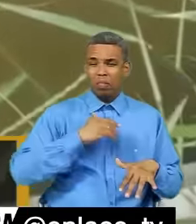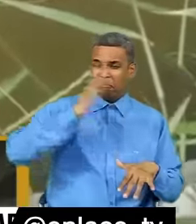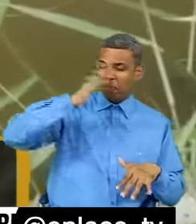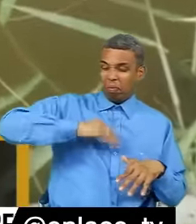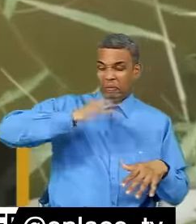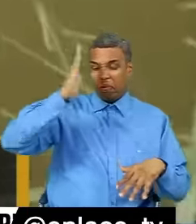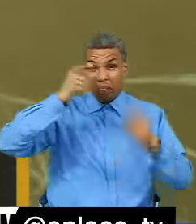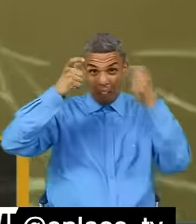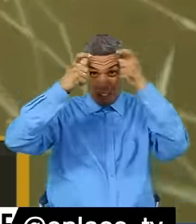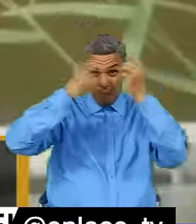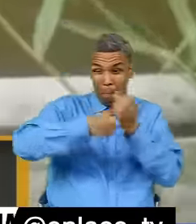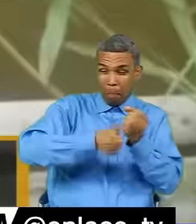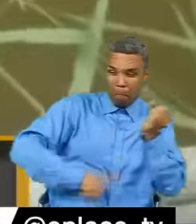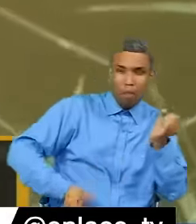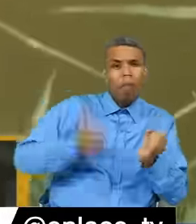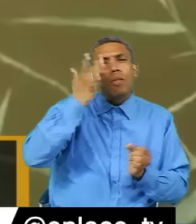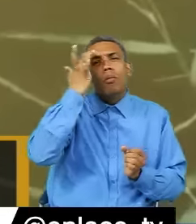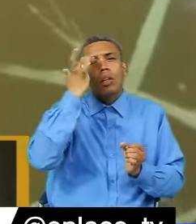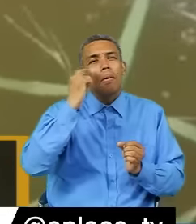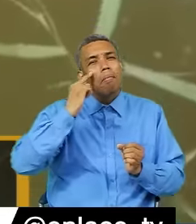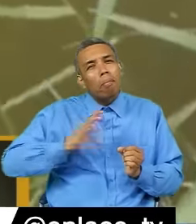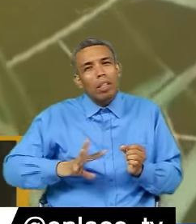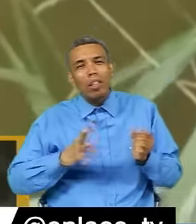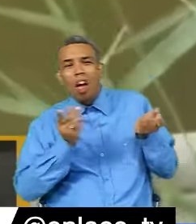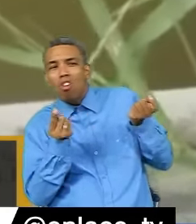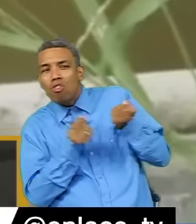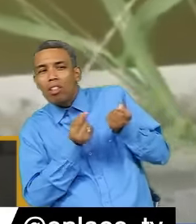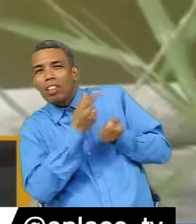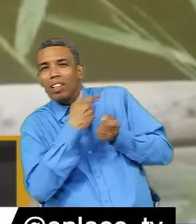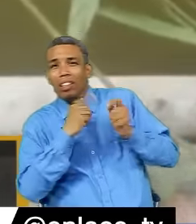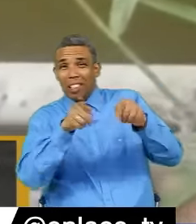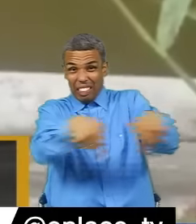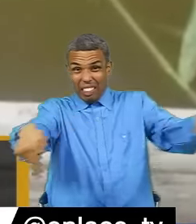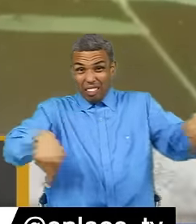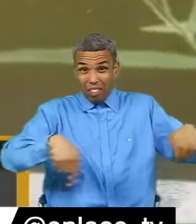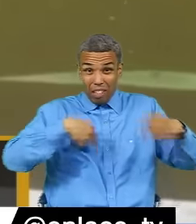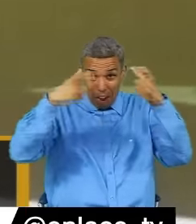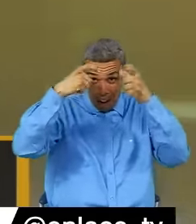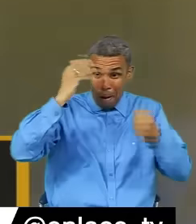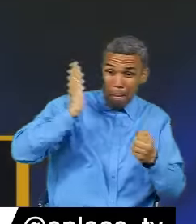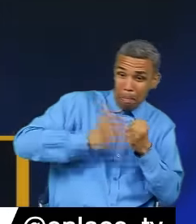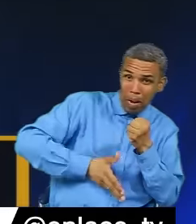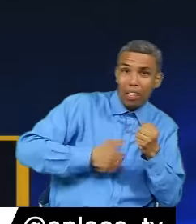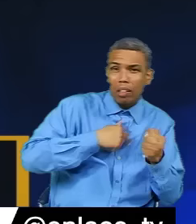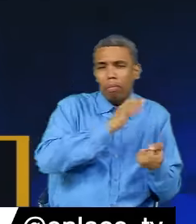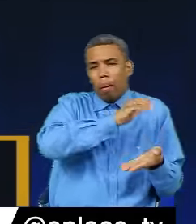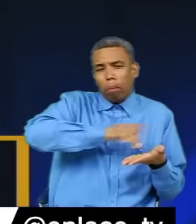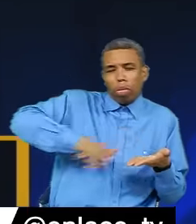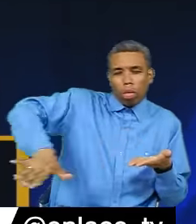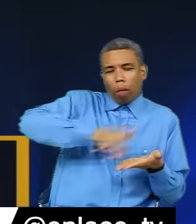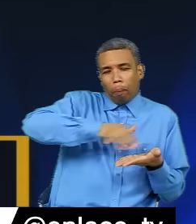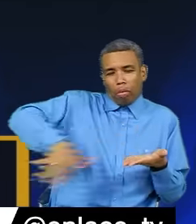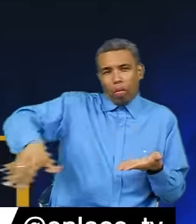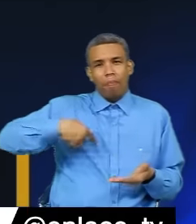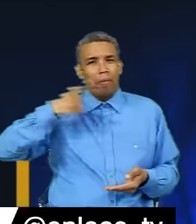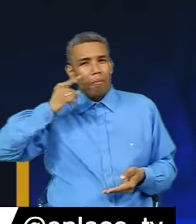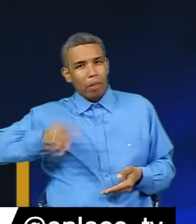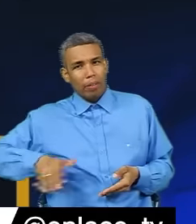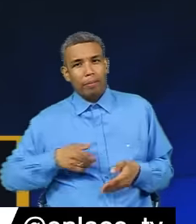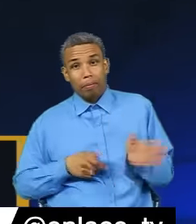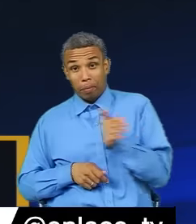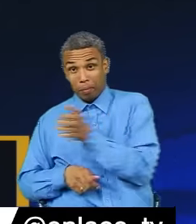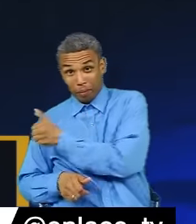caso. Hacen un llamado a la Secretaría de Medio Ambiente para que tomen cartas en el asunto. Y aún no han entregado la cancha del barrio El